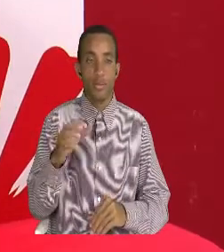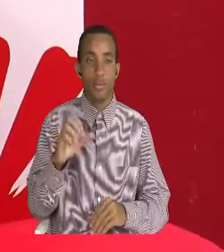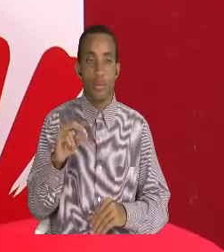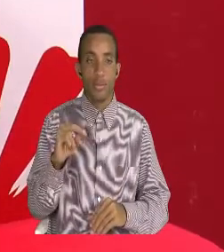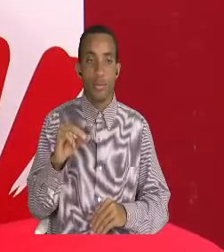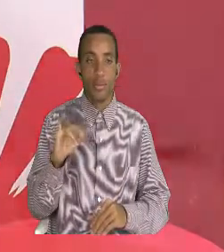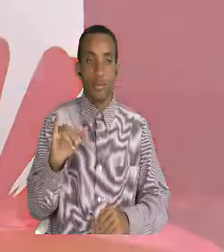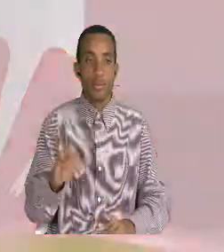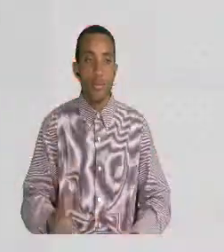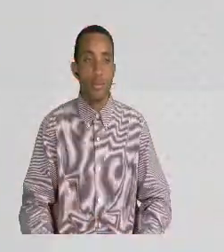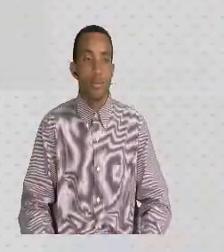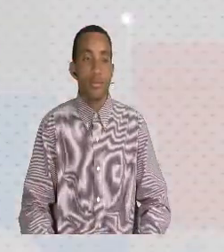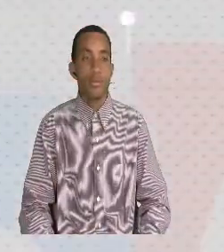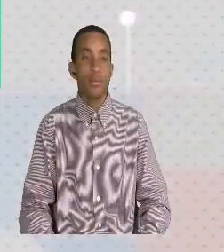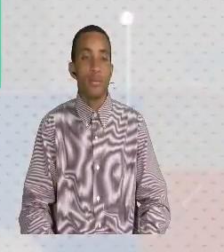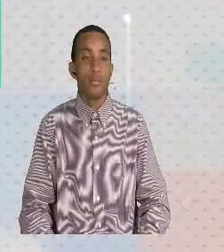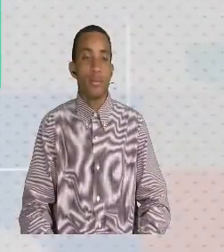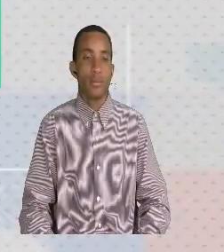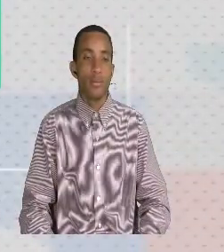saludable.